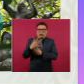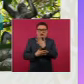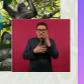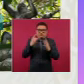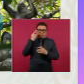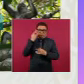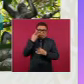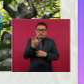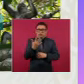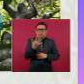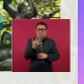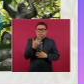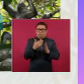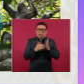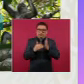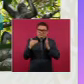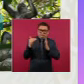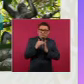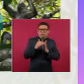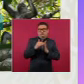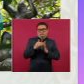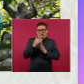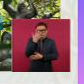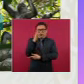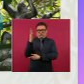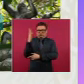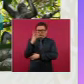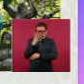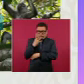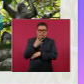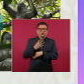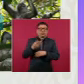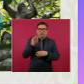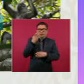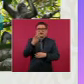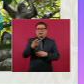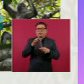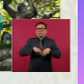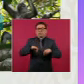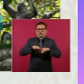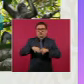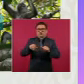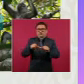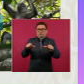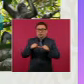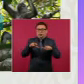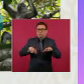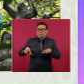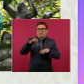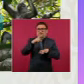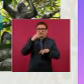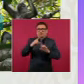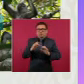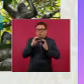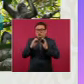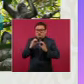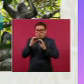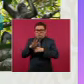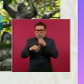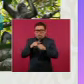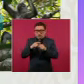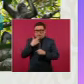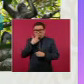con 50 millones de árboles y un importante trabajo de áreas destinadas a la conservación.